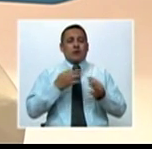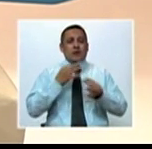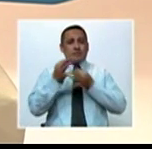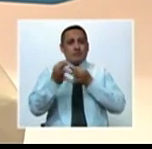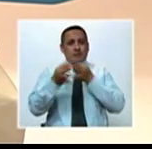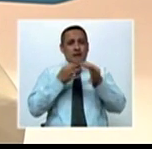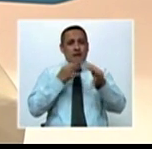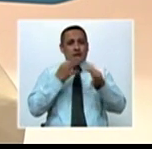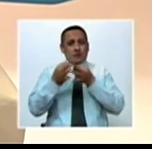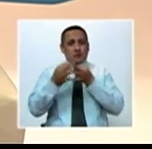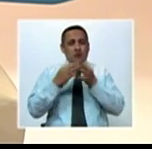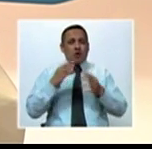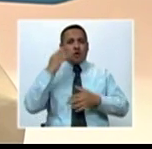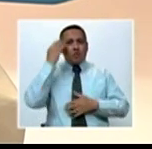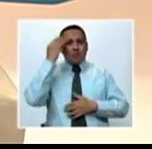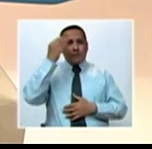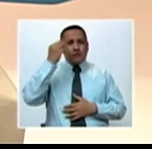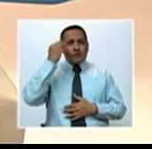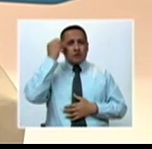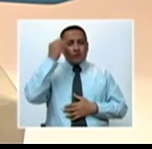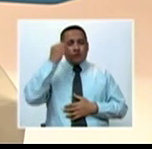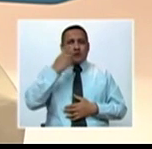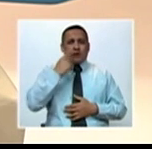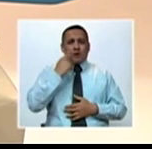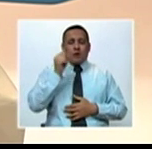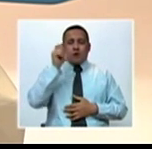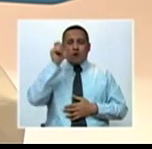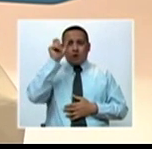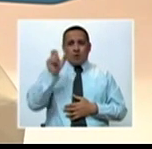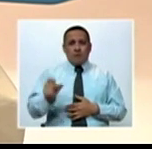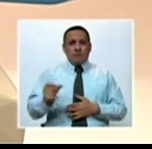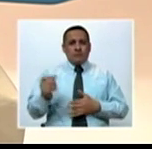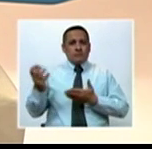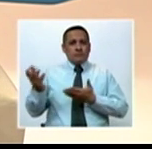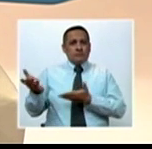Esas eran las impresiones, las opiniones